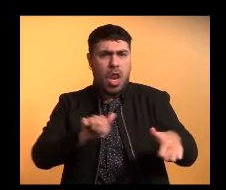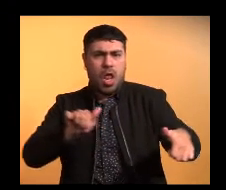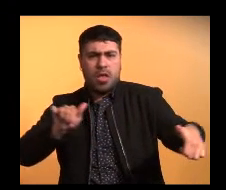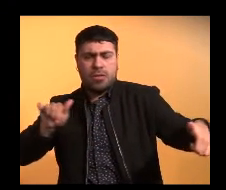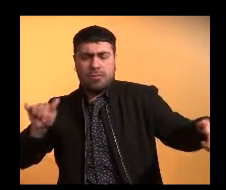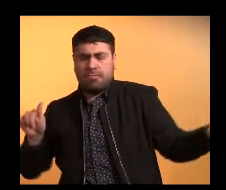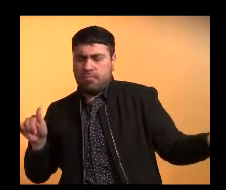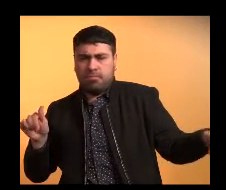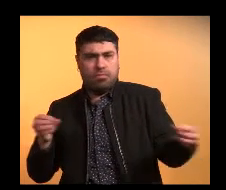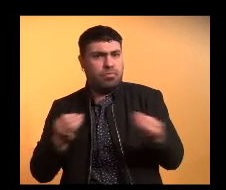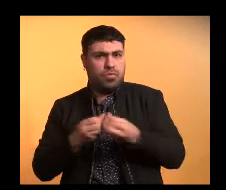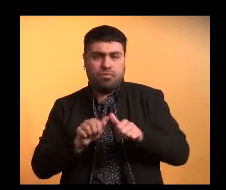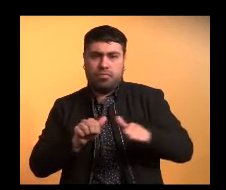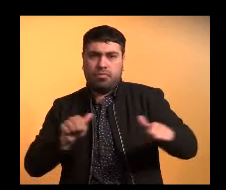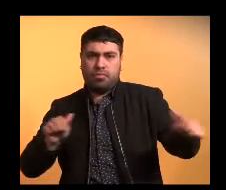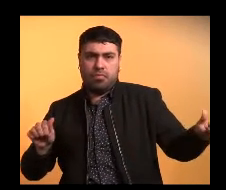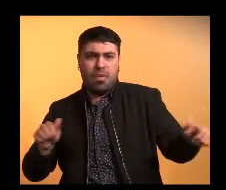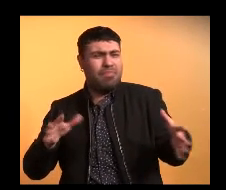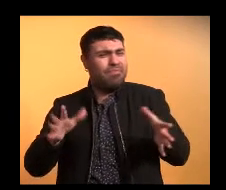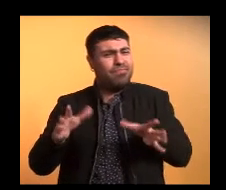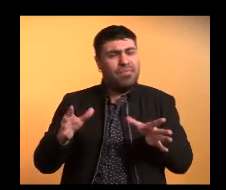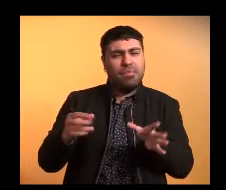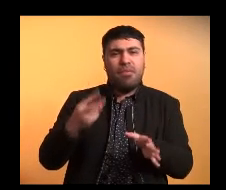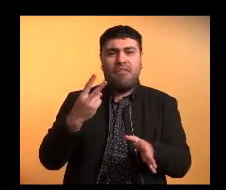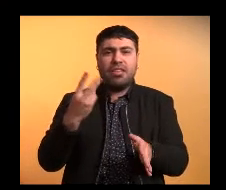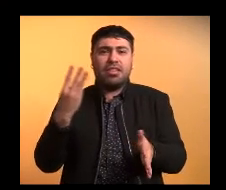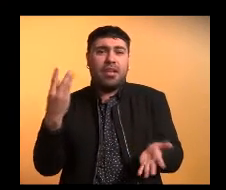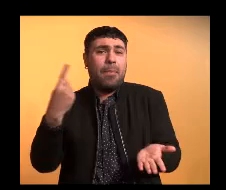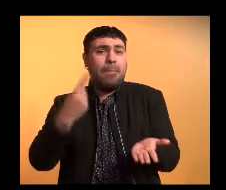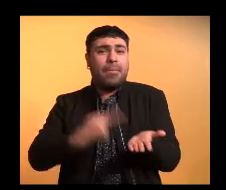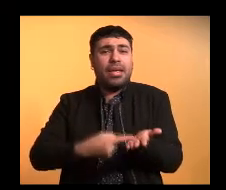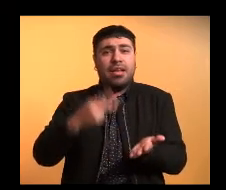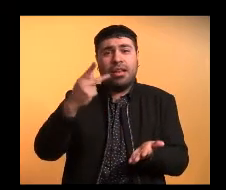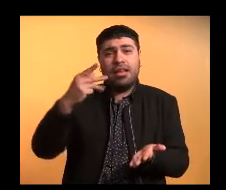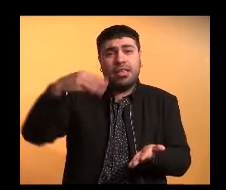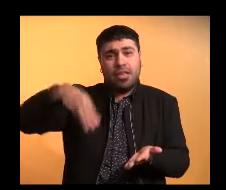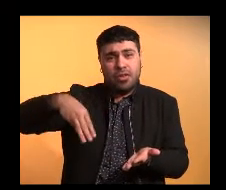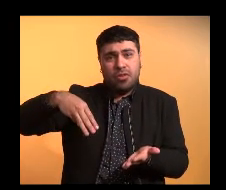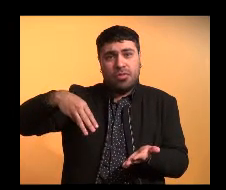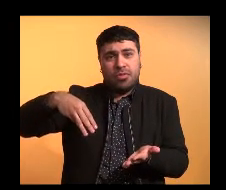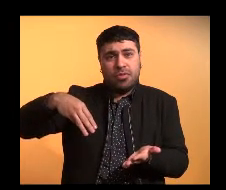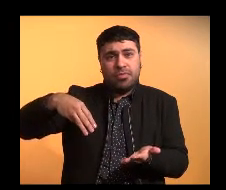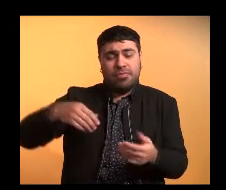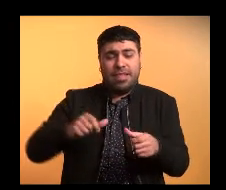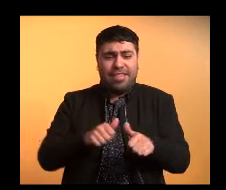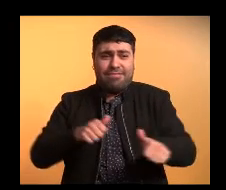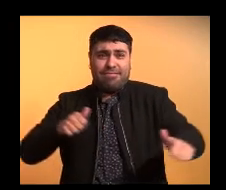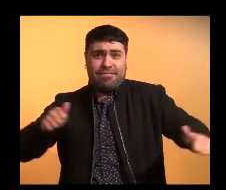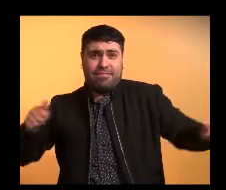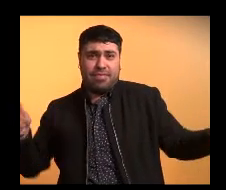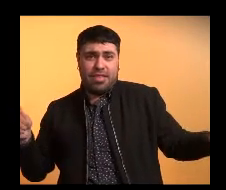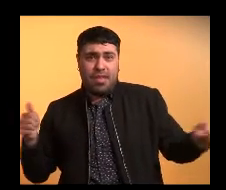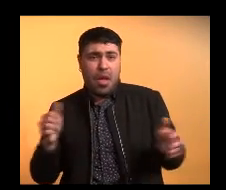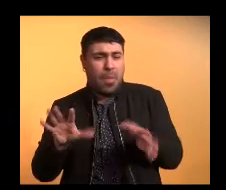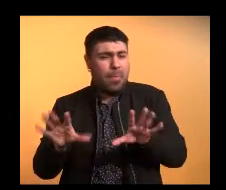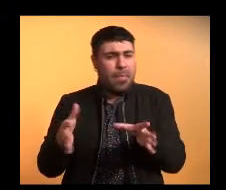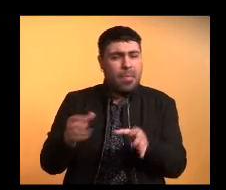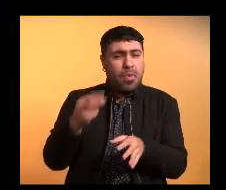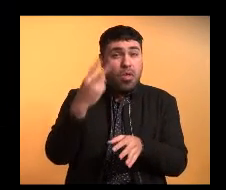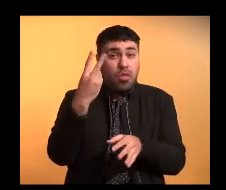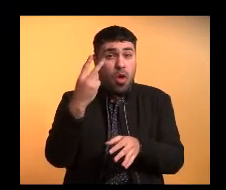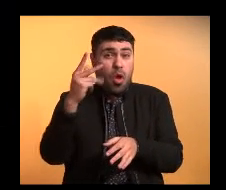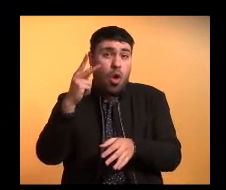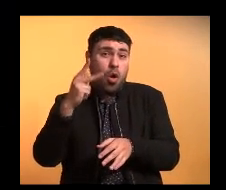que mide aproximadamente 23.000 kilómetros de longitud, aproximadamente 2 kilómetros de